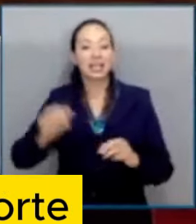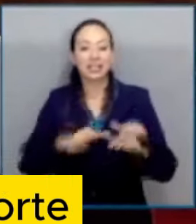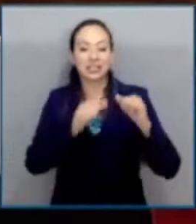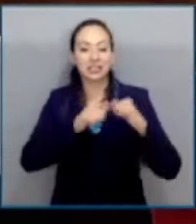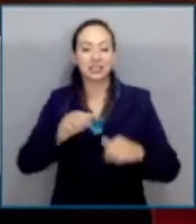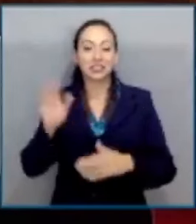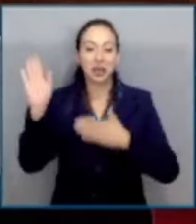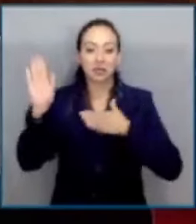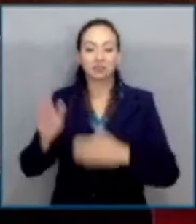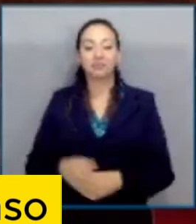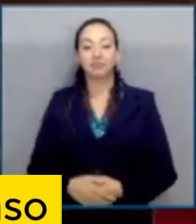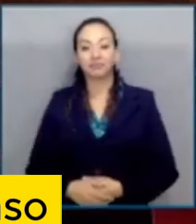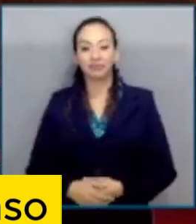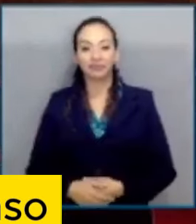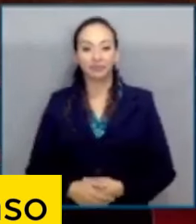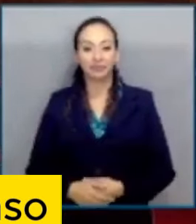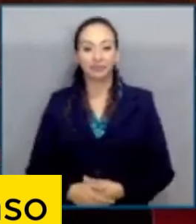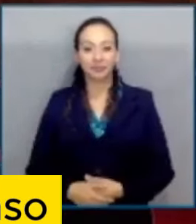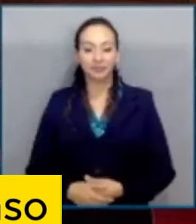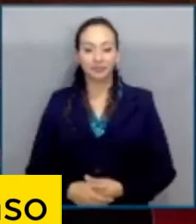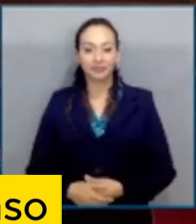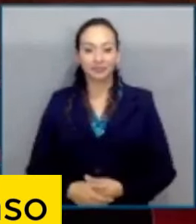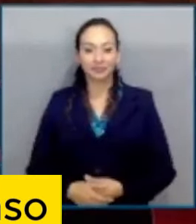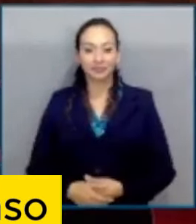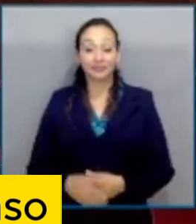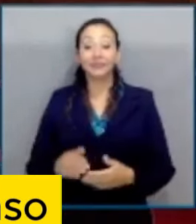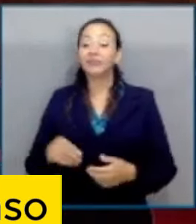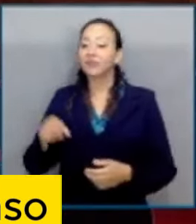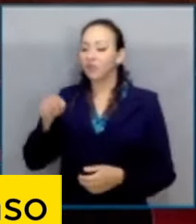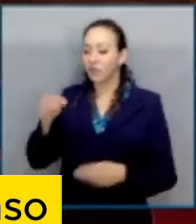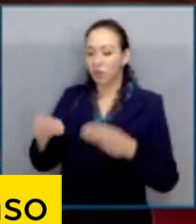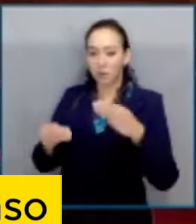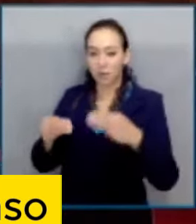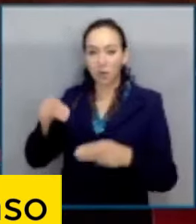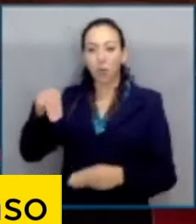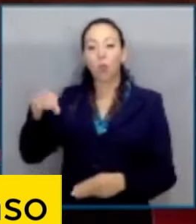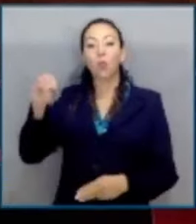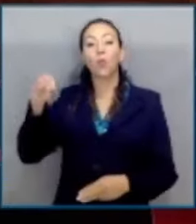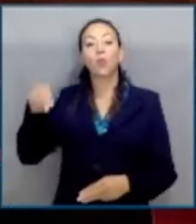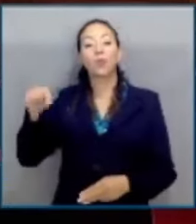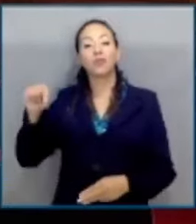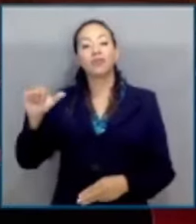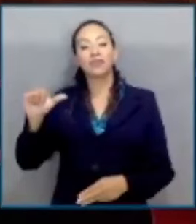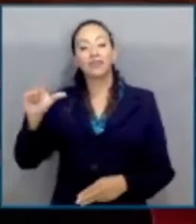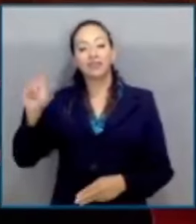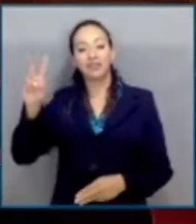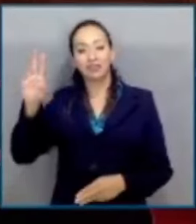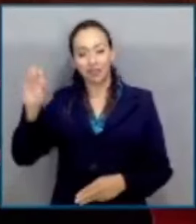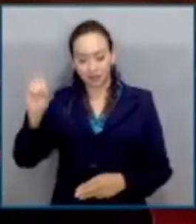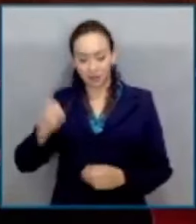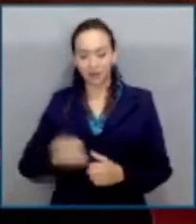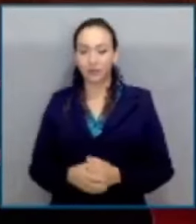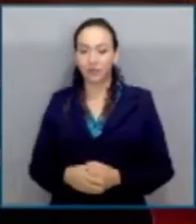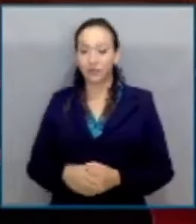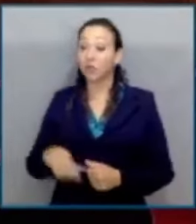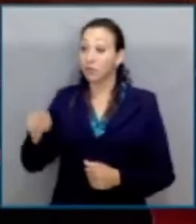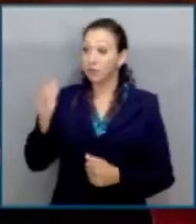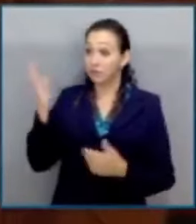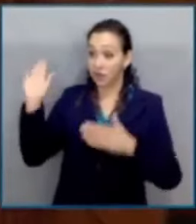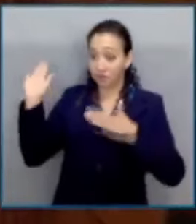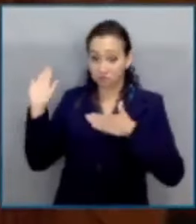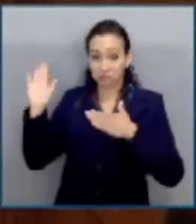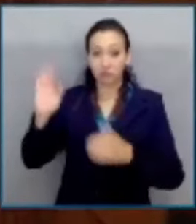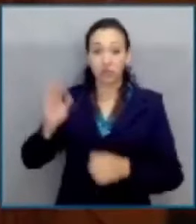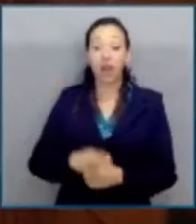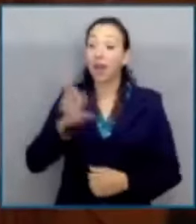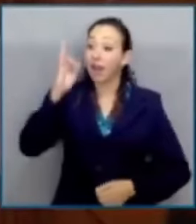Suprema Corte. Señor magistrado Montalvo Martínez José Alfonso, protesta